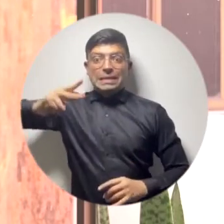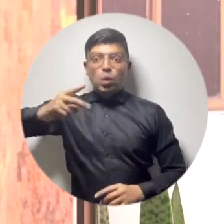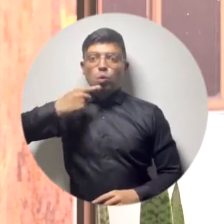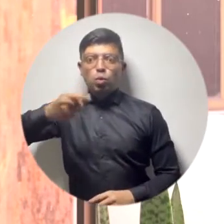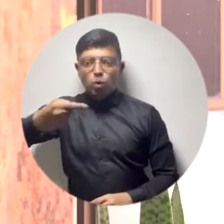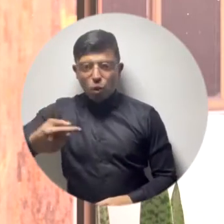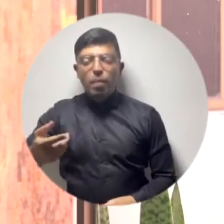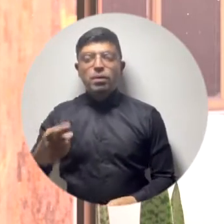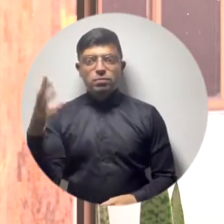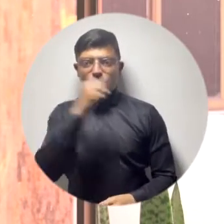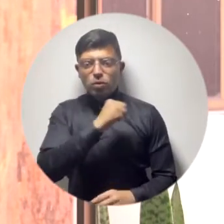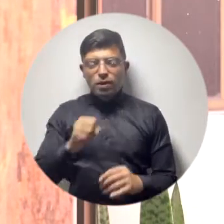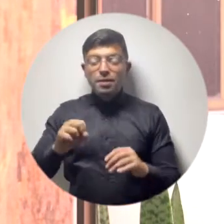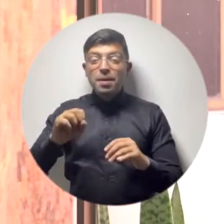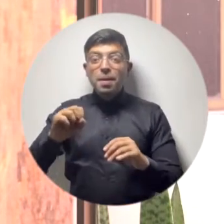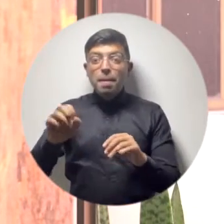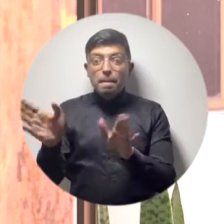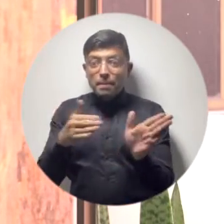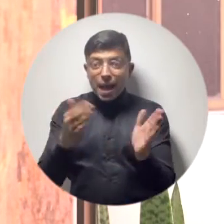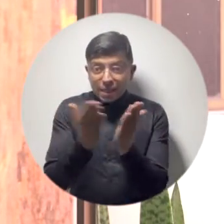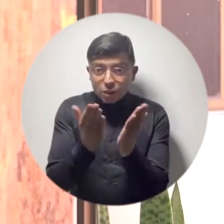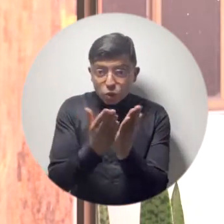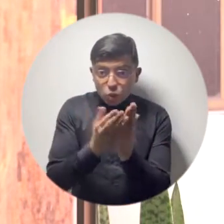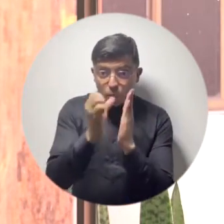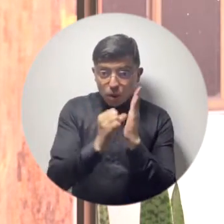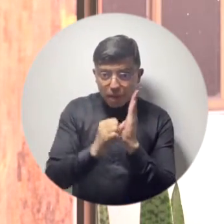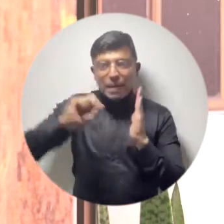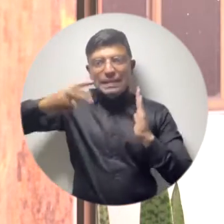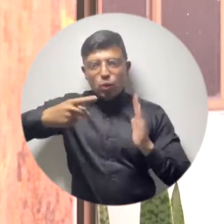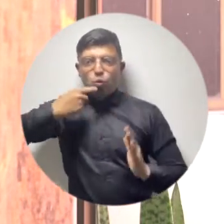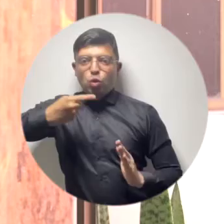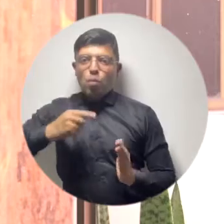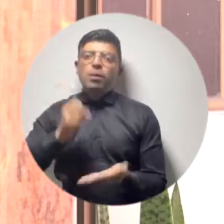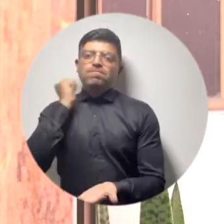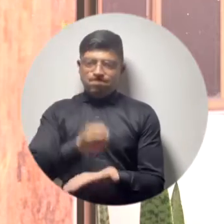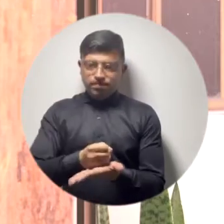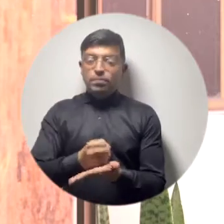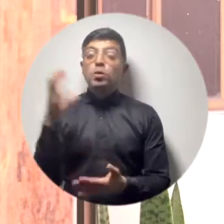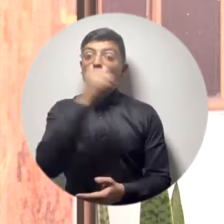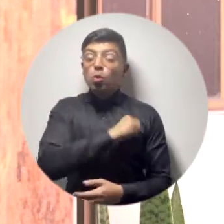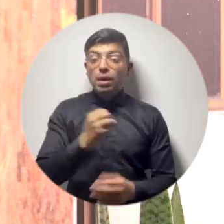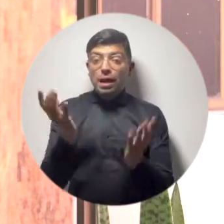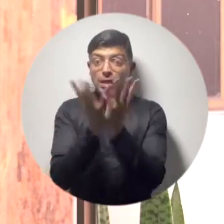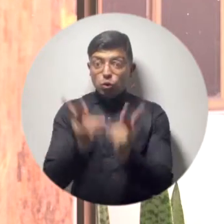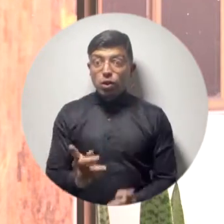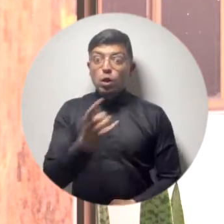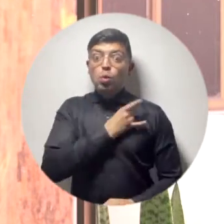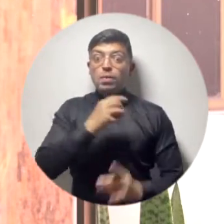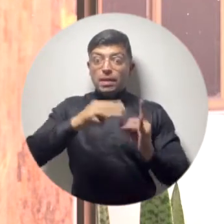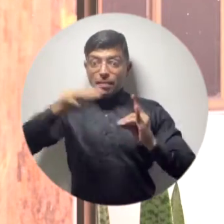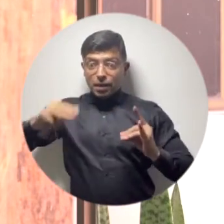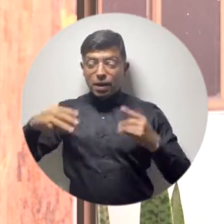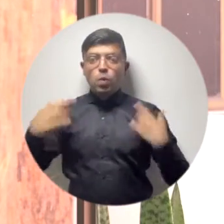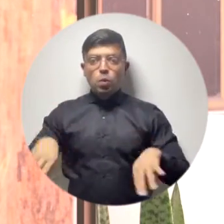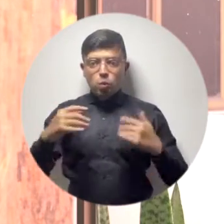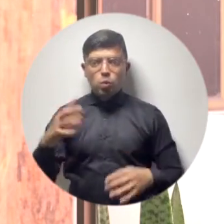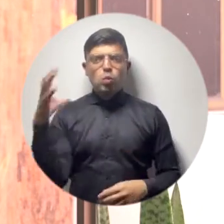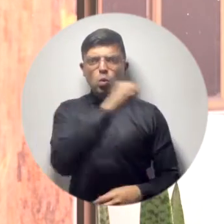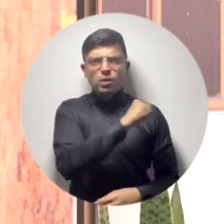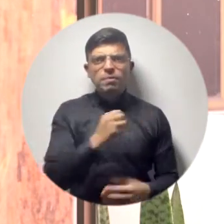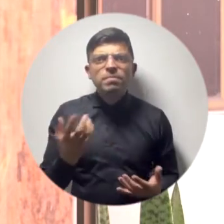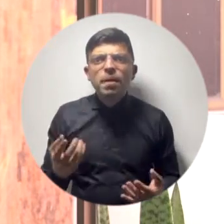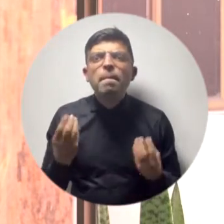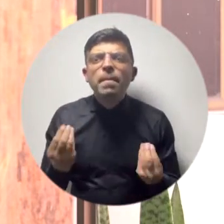en los planes de estudio, principalmente el inglés. Esto es algo que los estudiantes de la Universidad del Magdalena estaban pidiendo